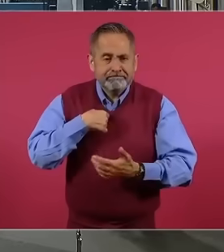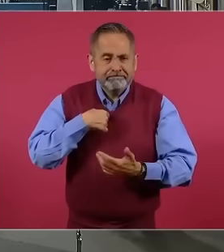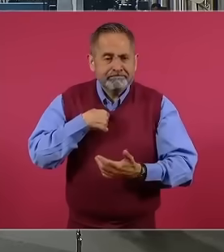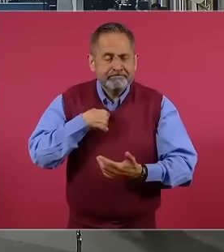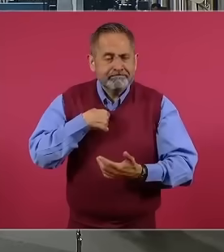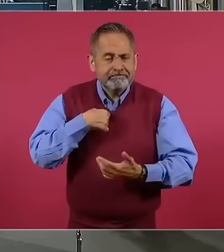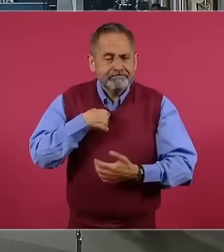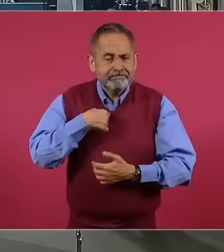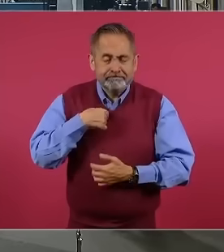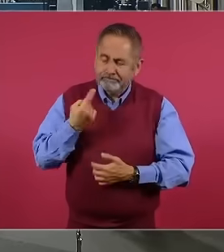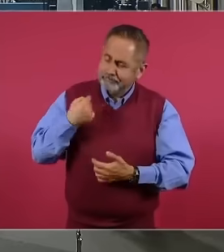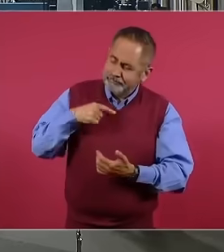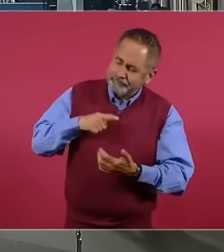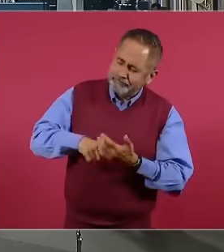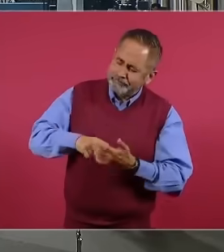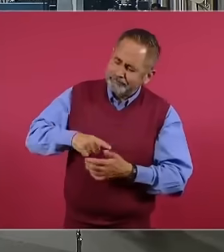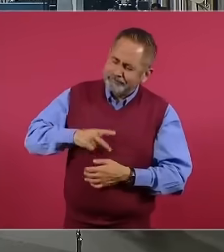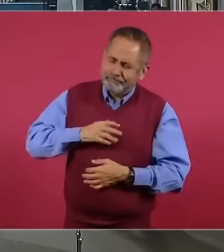verdadera felicidad.